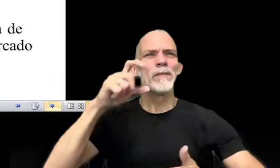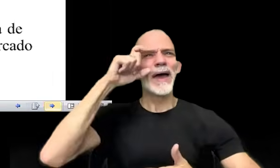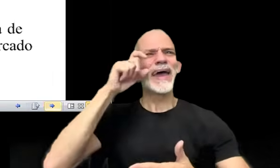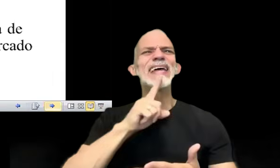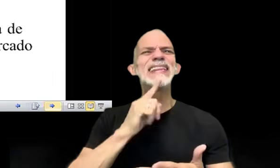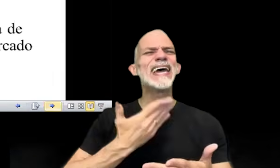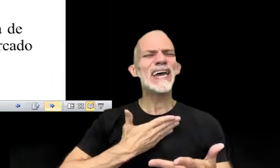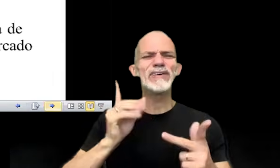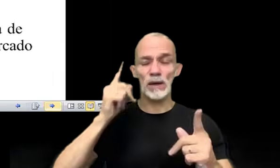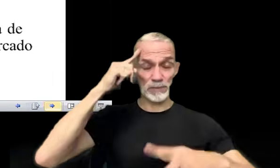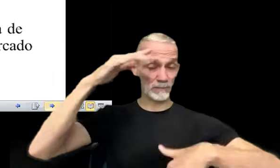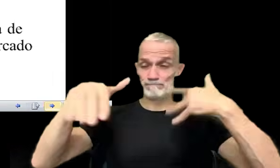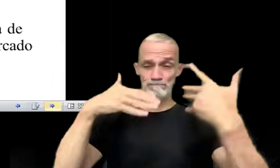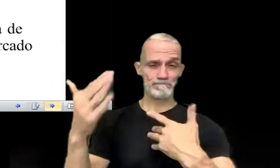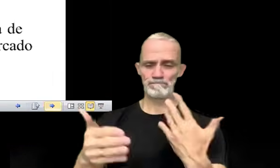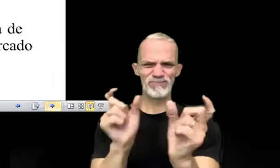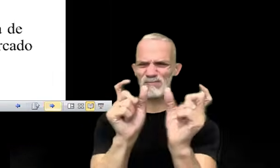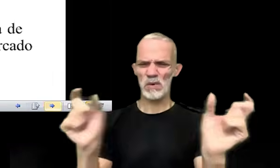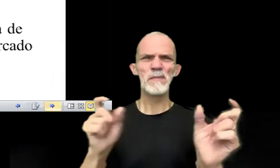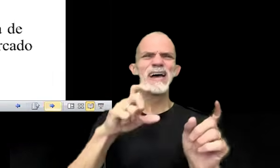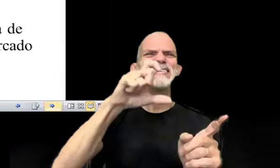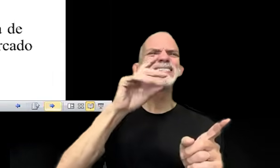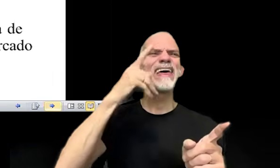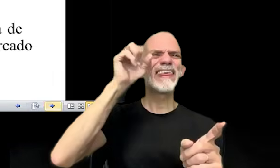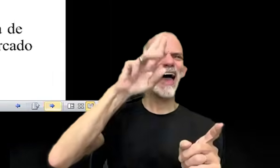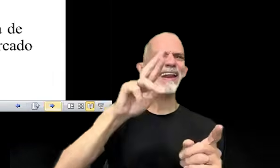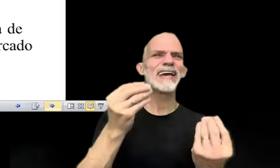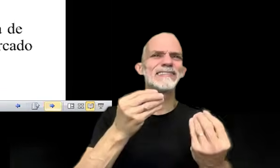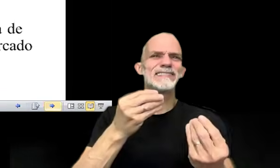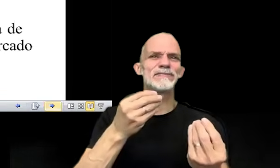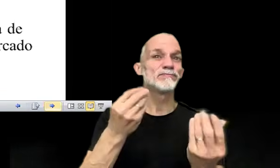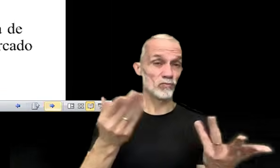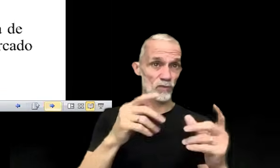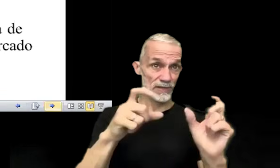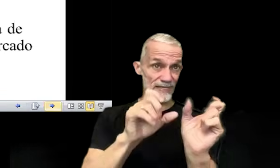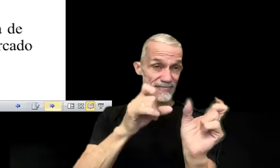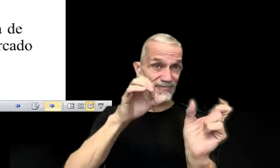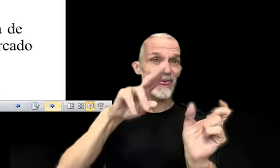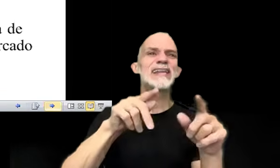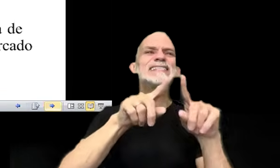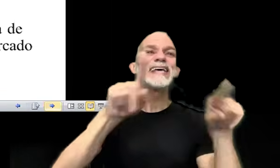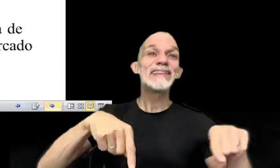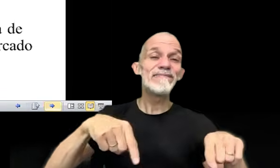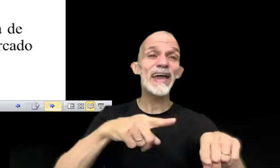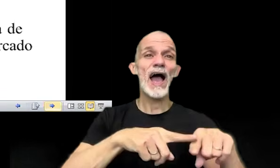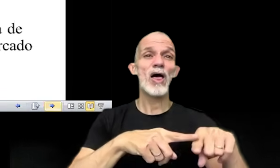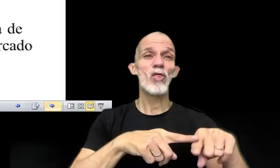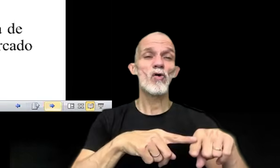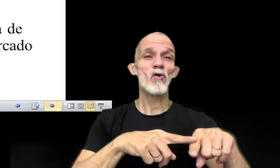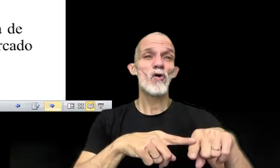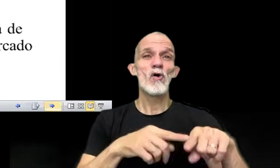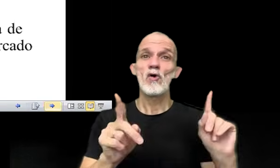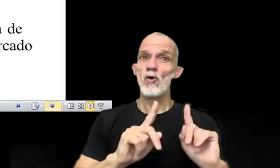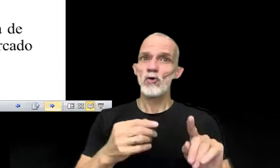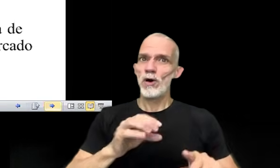generan confusiones y preguntas. ¿Qué es un CDR? Un CDR es un certificado, ¿sí? No es una tenencia